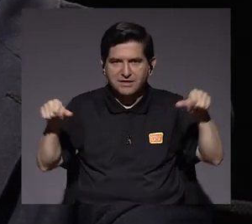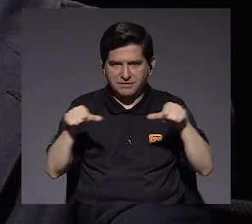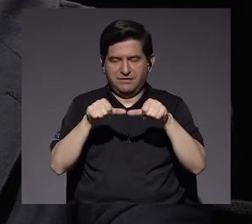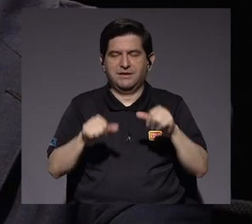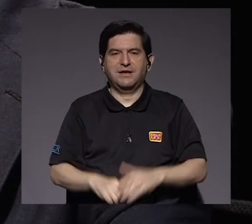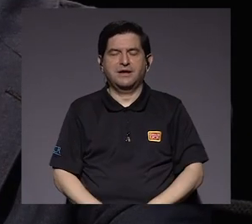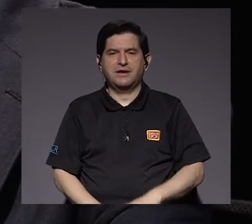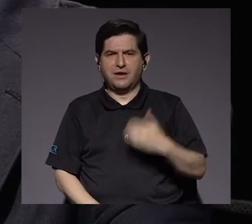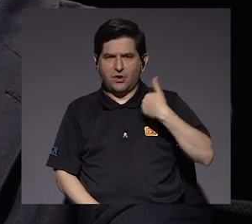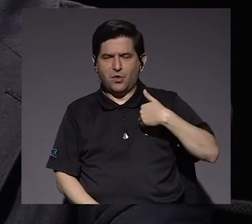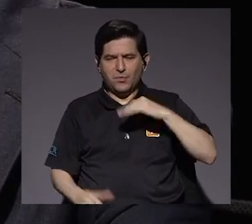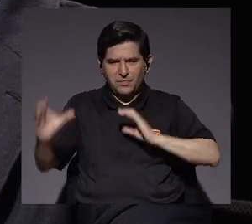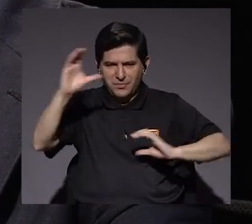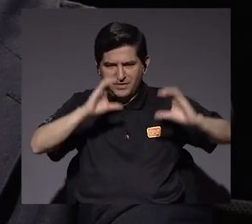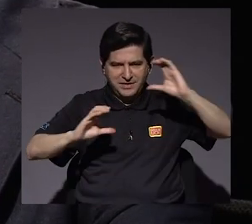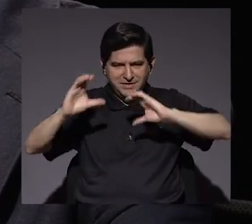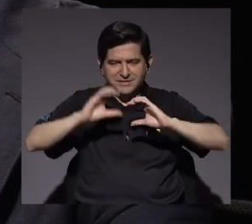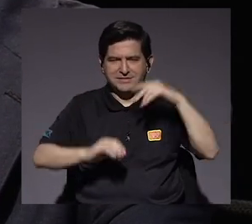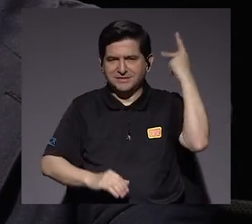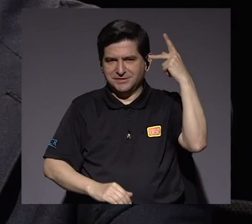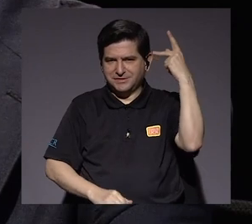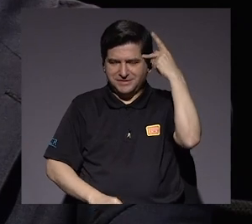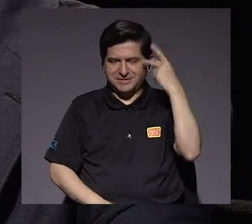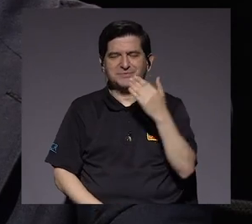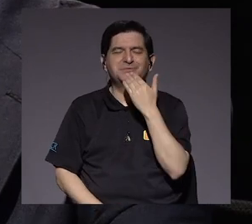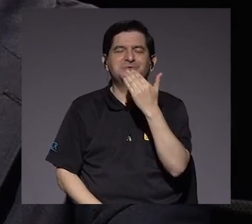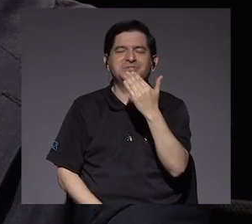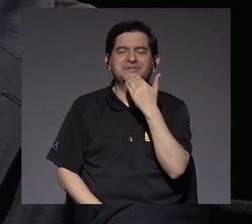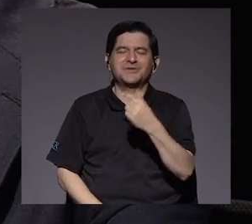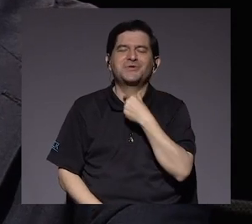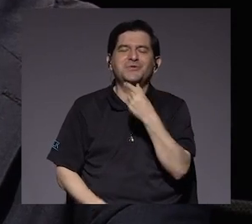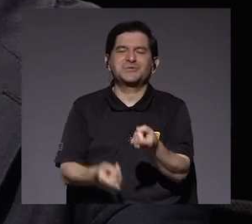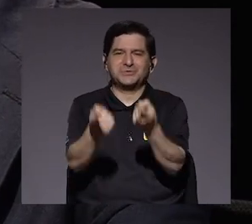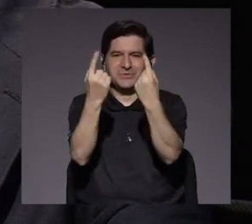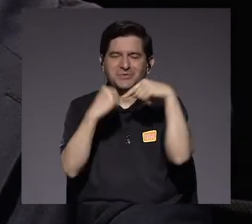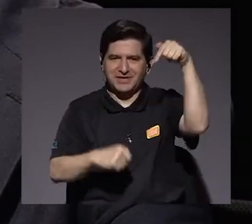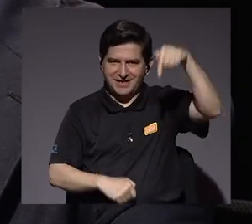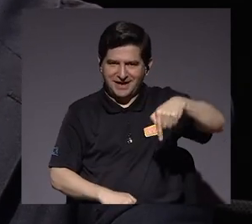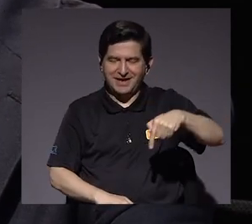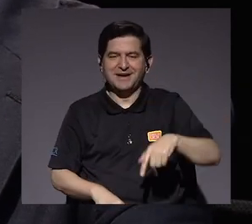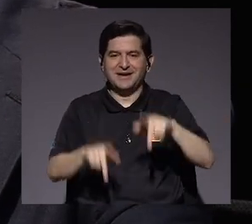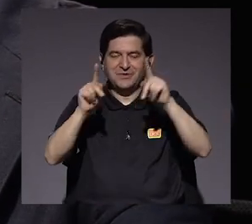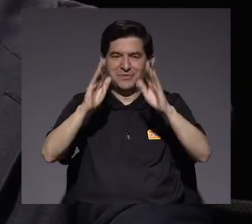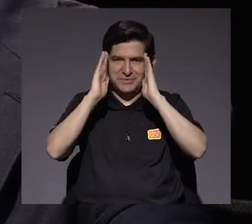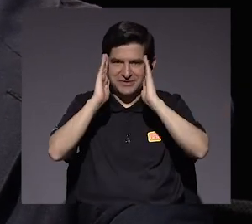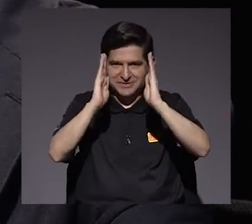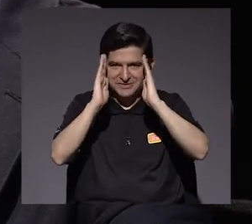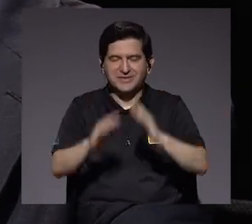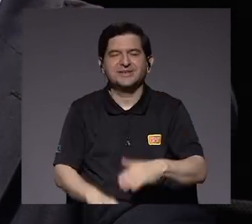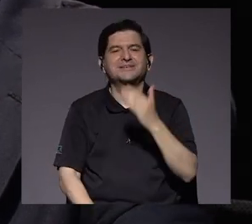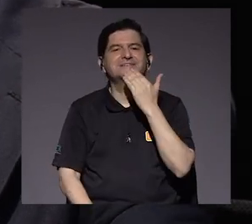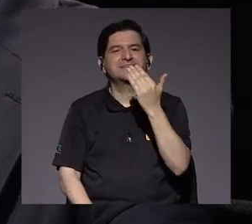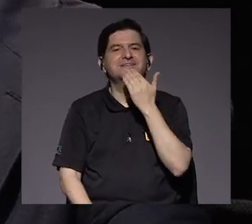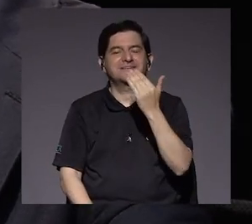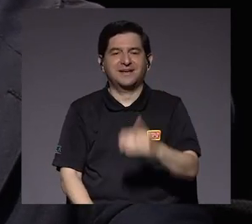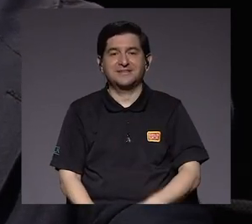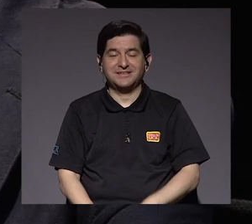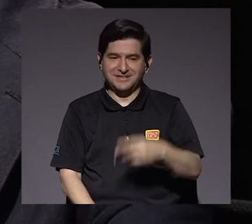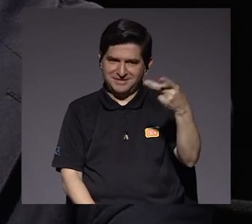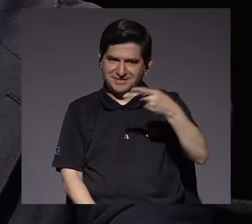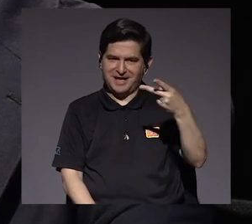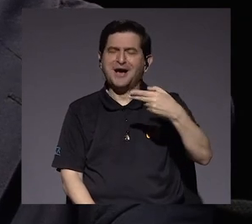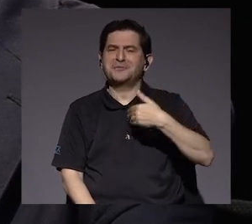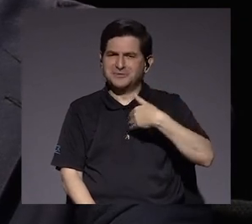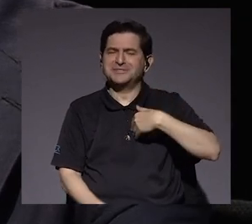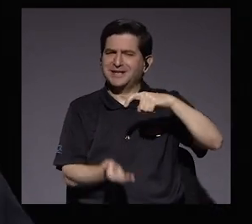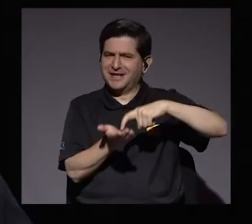es hombre de ciencias políticas. Así es, muchísimas gracias Marlon, un placer estar acá con vos, con la audiencia, y muchísimas gracias, yo creo que nos lo debíamos hace rato